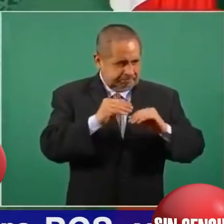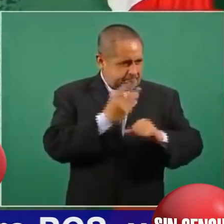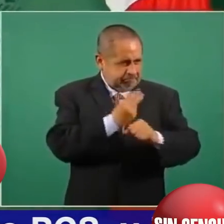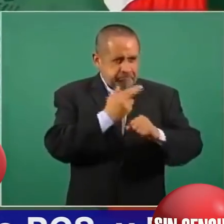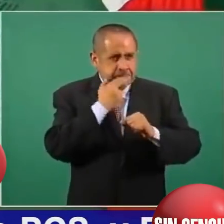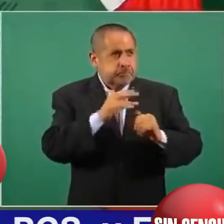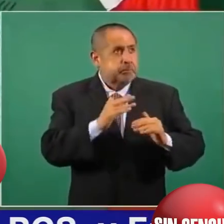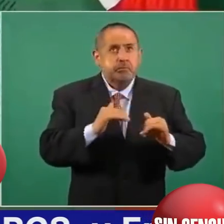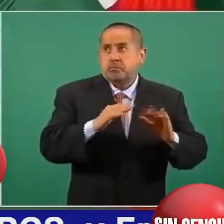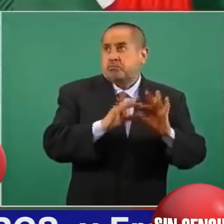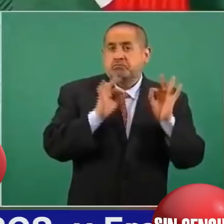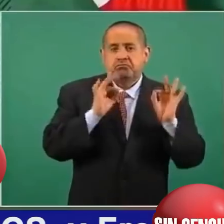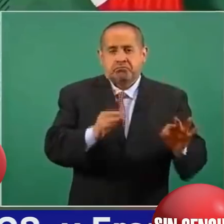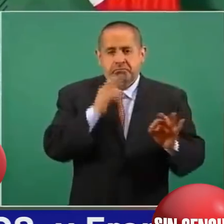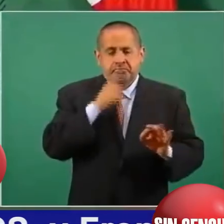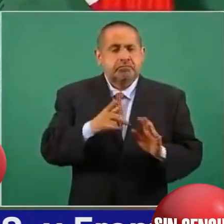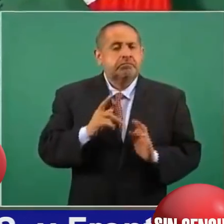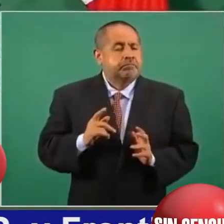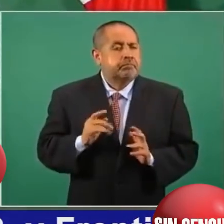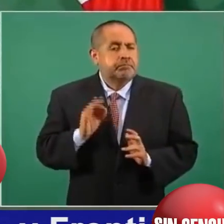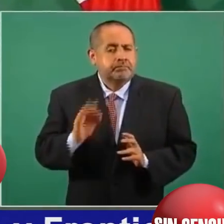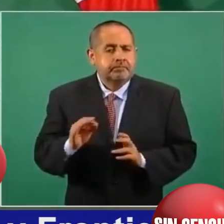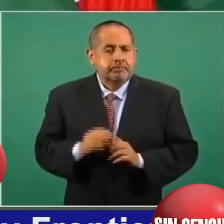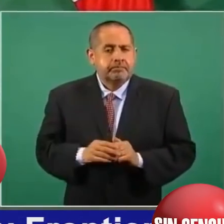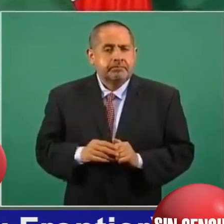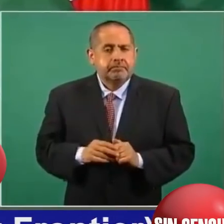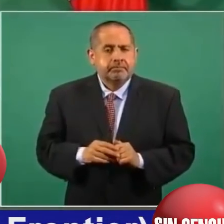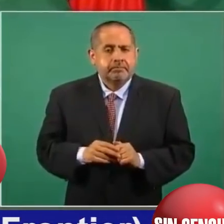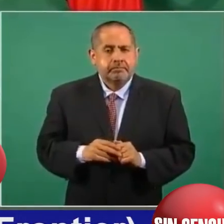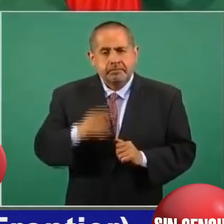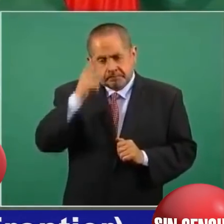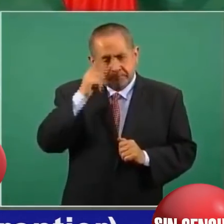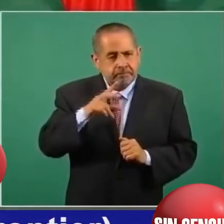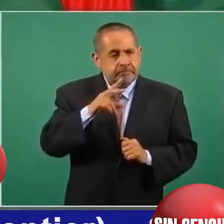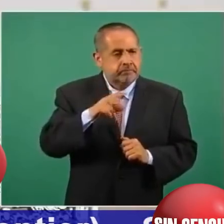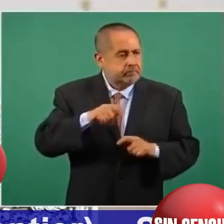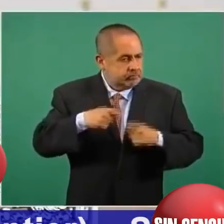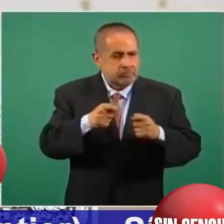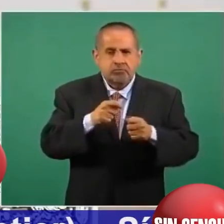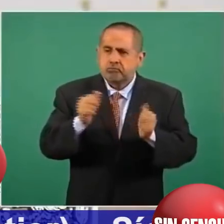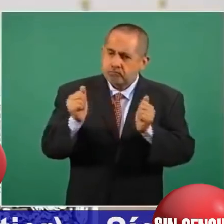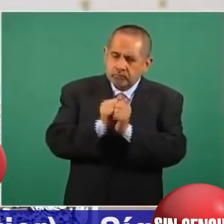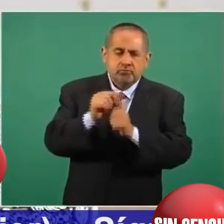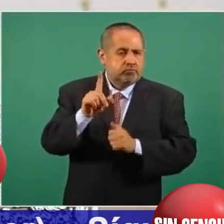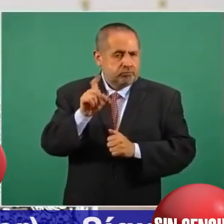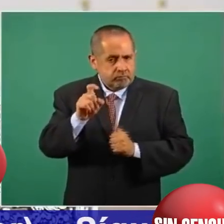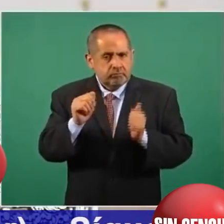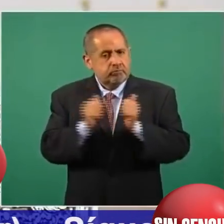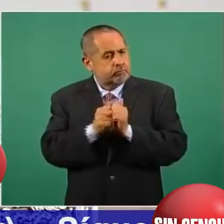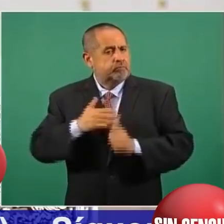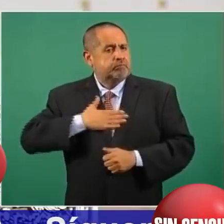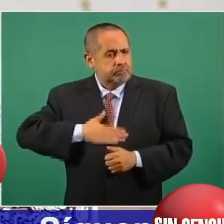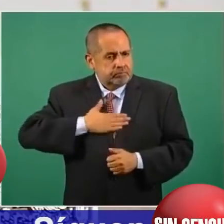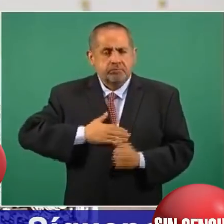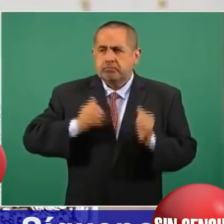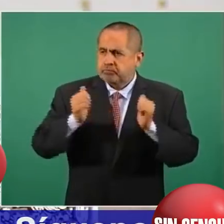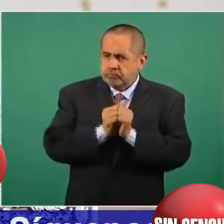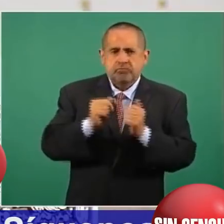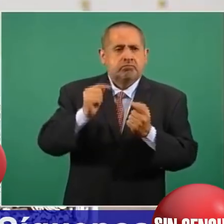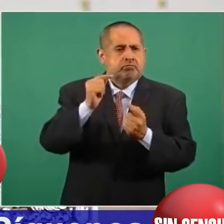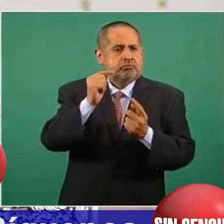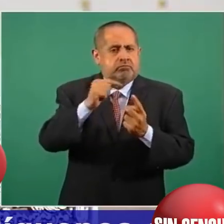para que no les falte el agua en los baños, para